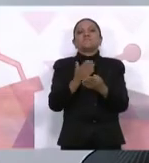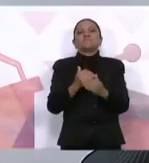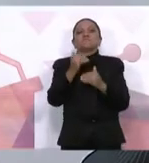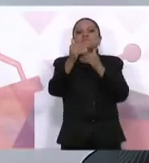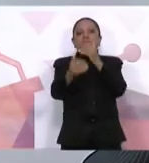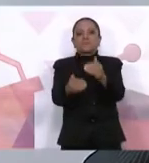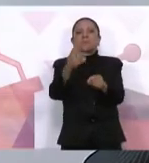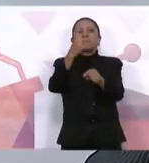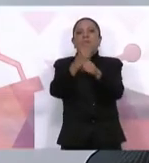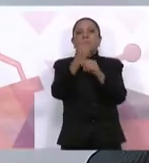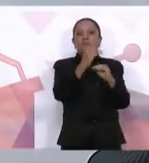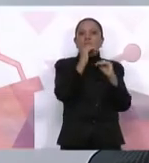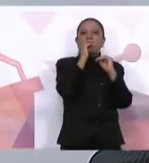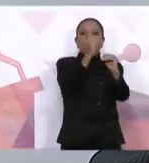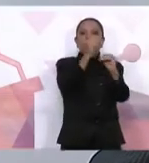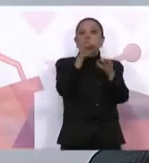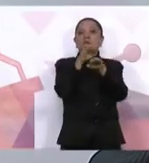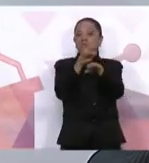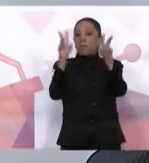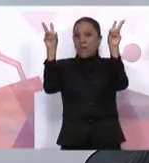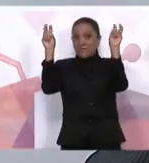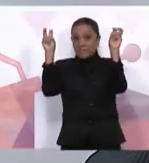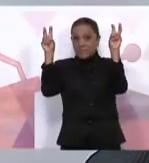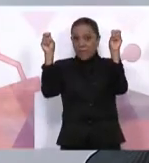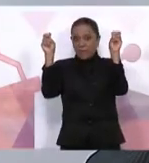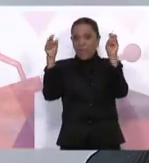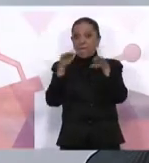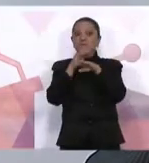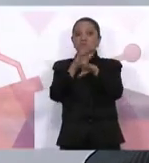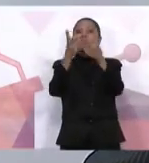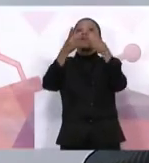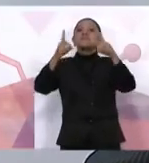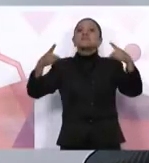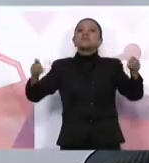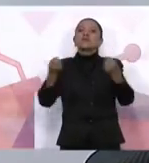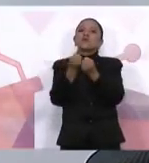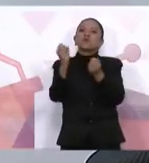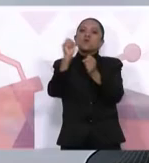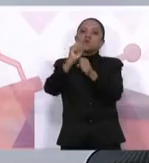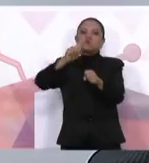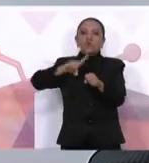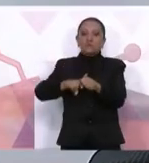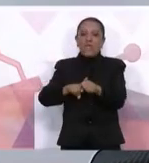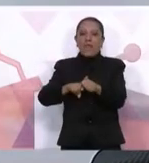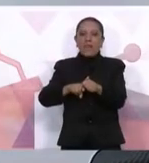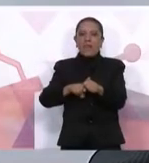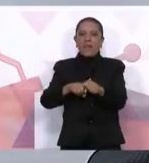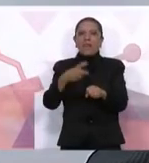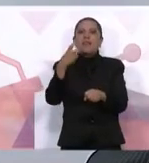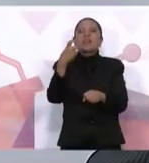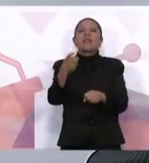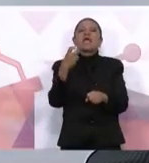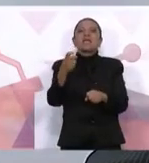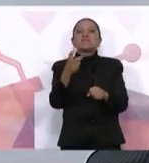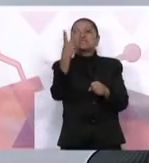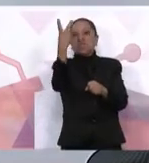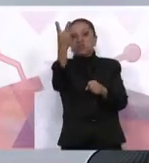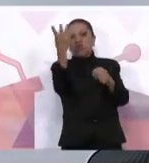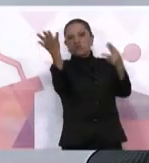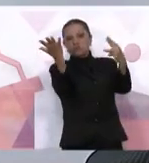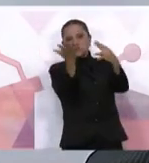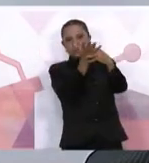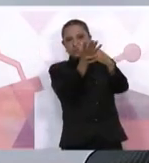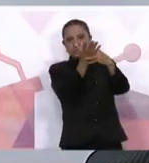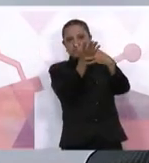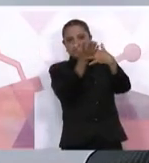temático en materia de desarrollo social este se dividirá en dos segmentos el primero